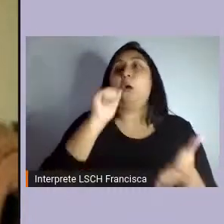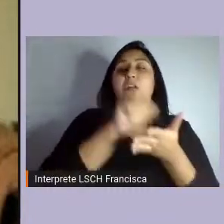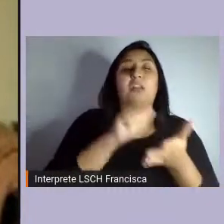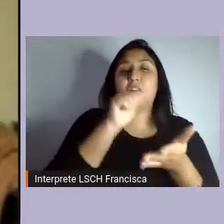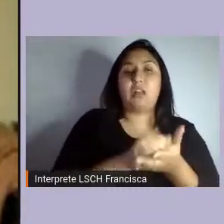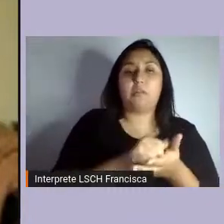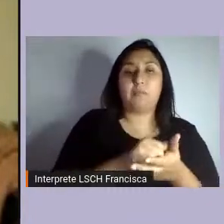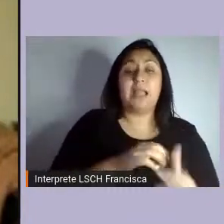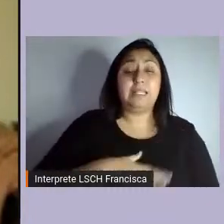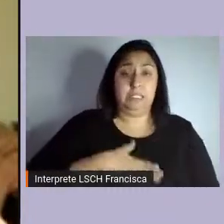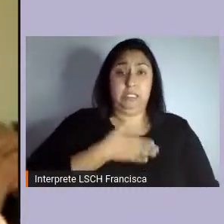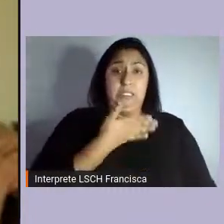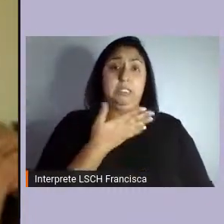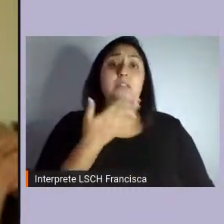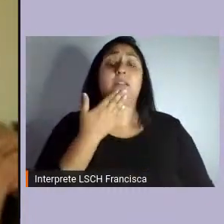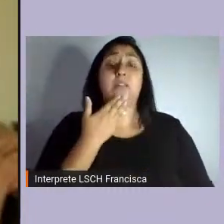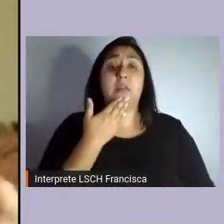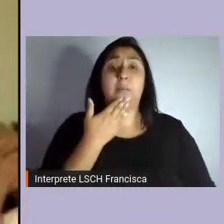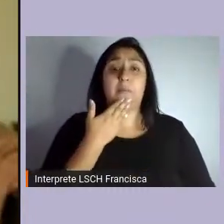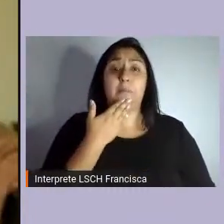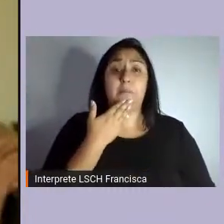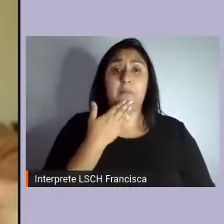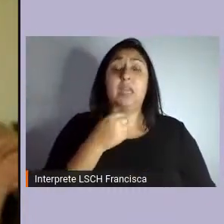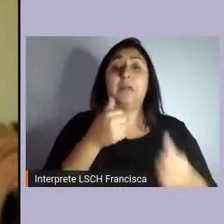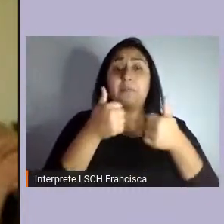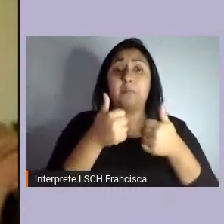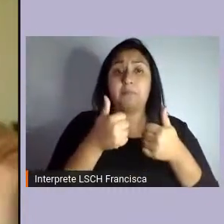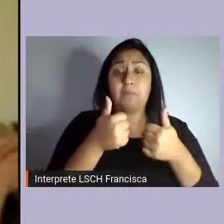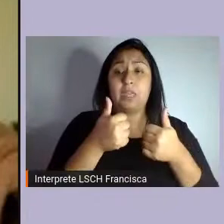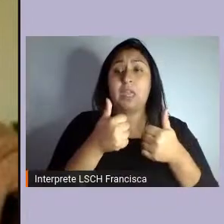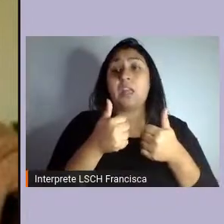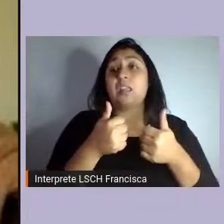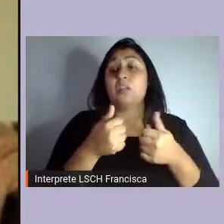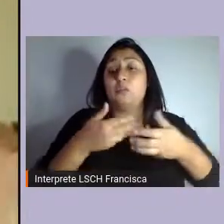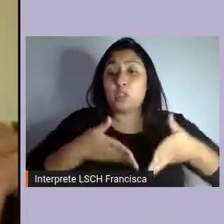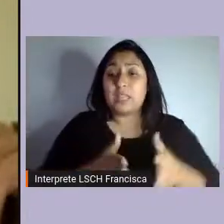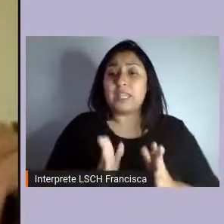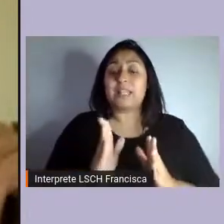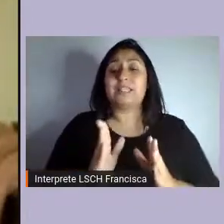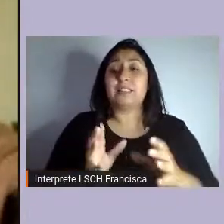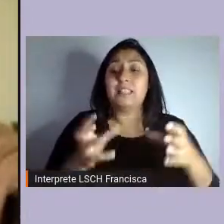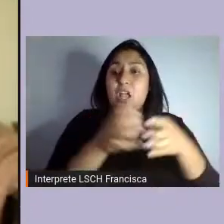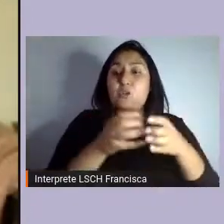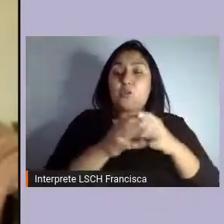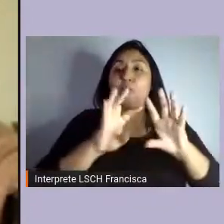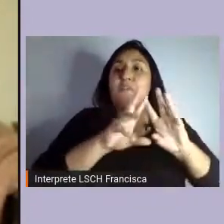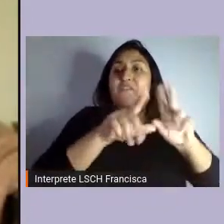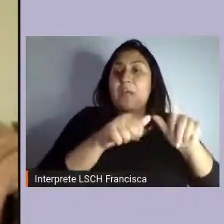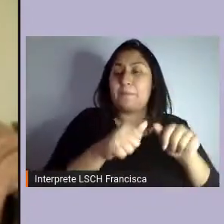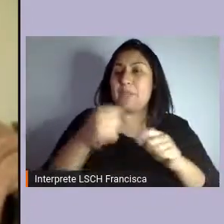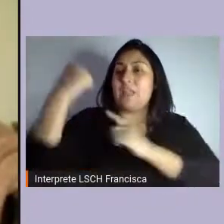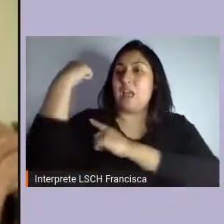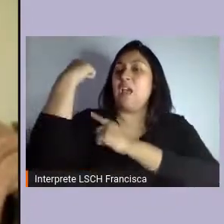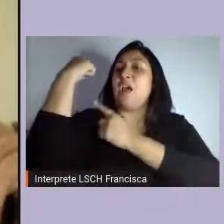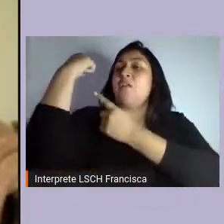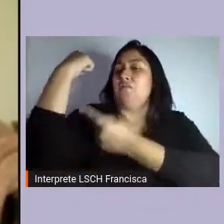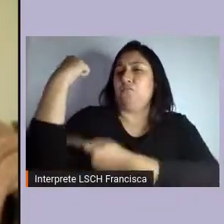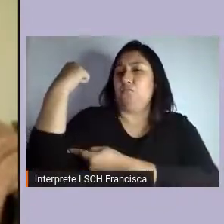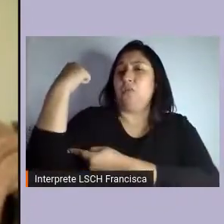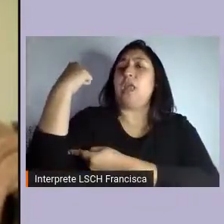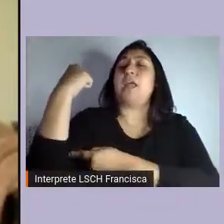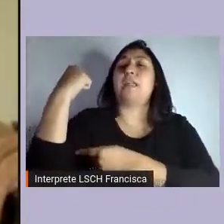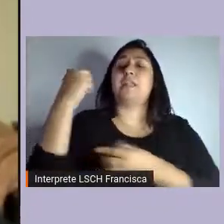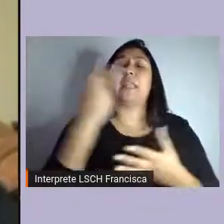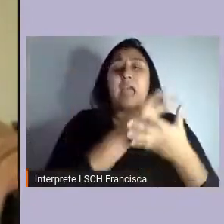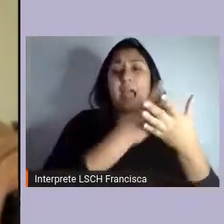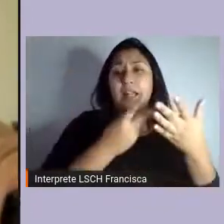siente privilegiada de haber nacido en este clan Parra, tan poderoso, tan artístico, tan papá, ¿cierto? Profesor, luminoso, etc.